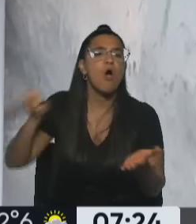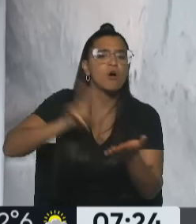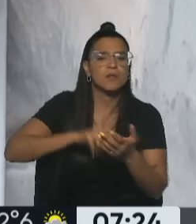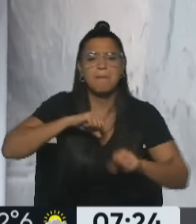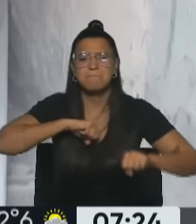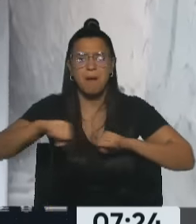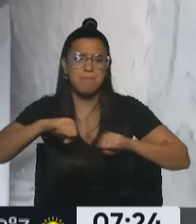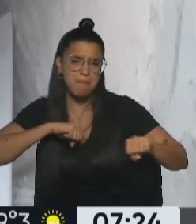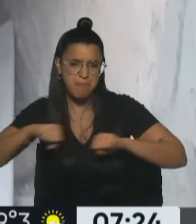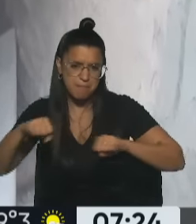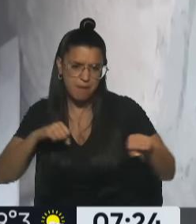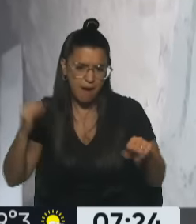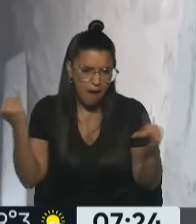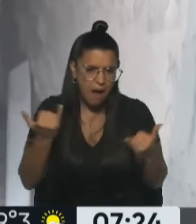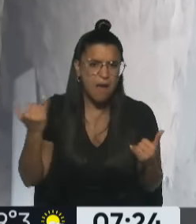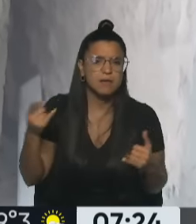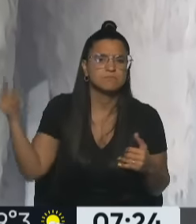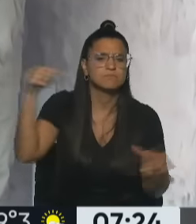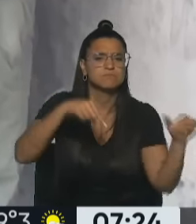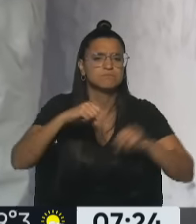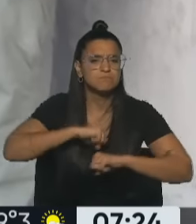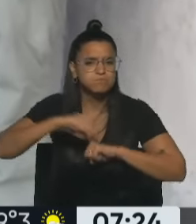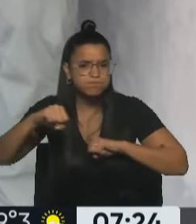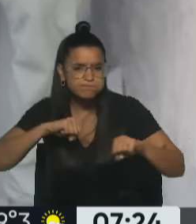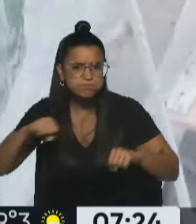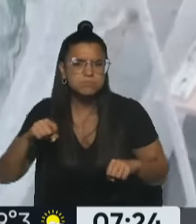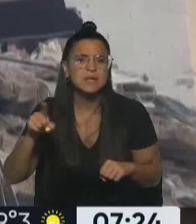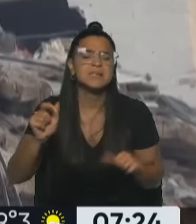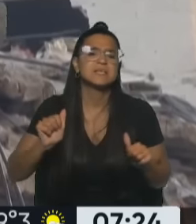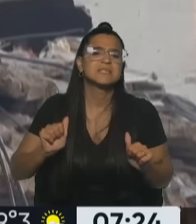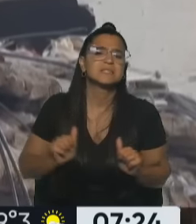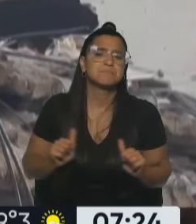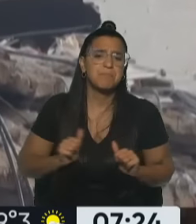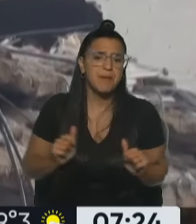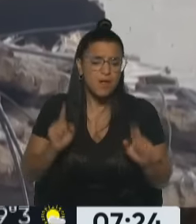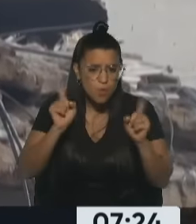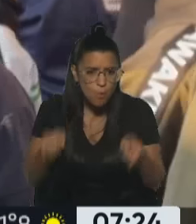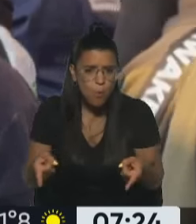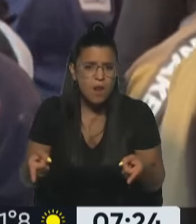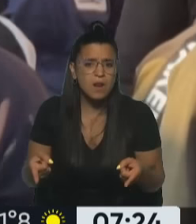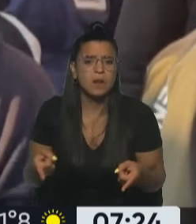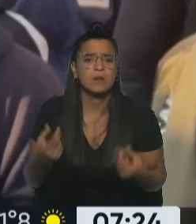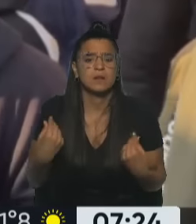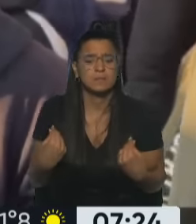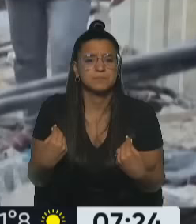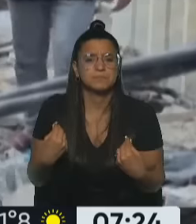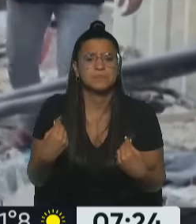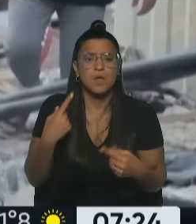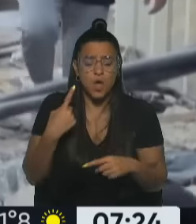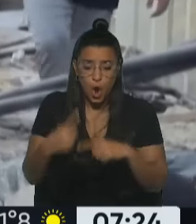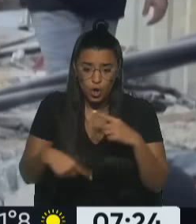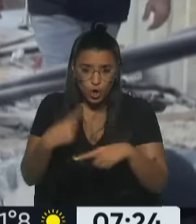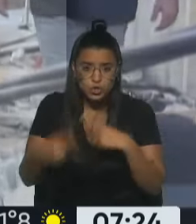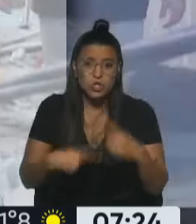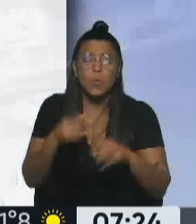ataques, se estaban registrando ataques nuevamente y que esperaba de todas maneras que la continuación del